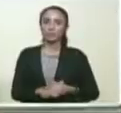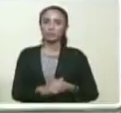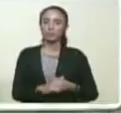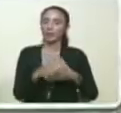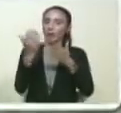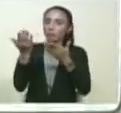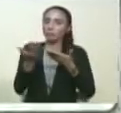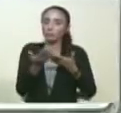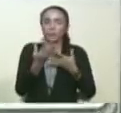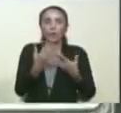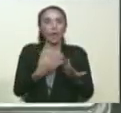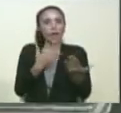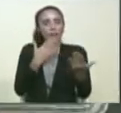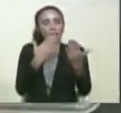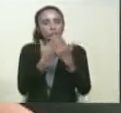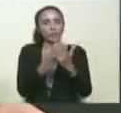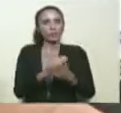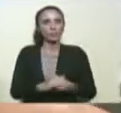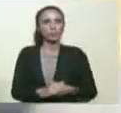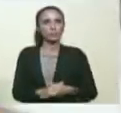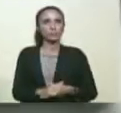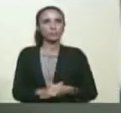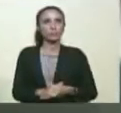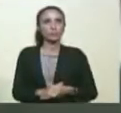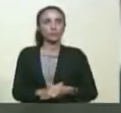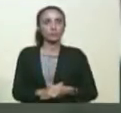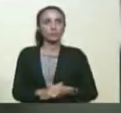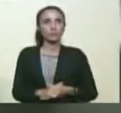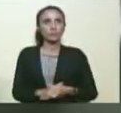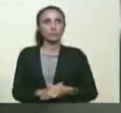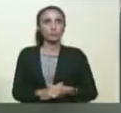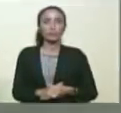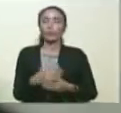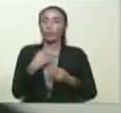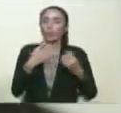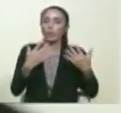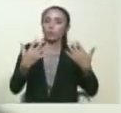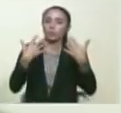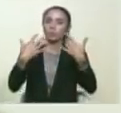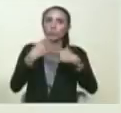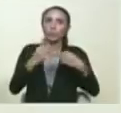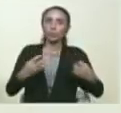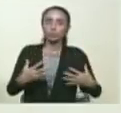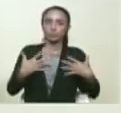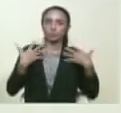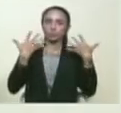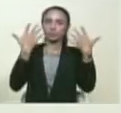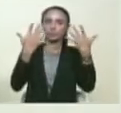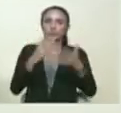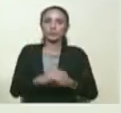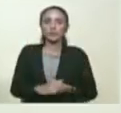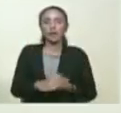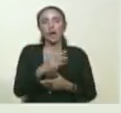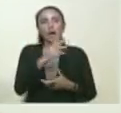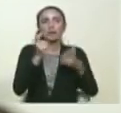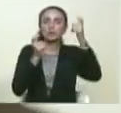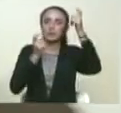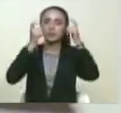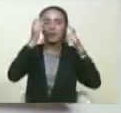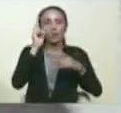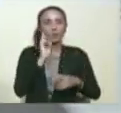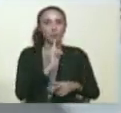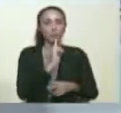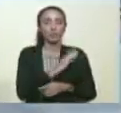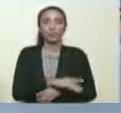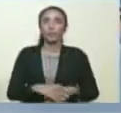nos los puso aquí y lo llevamos como pasión, como amor, como inspiración a nuestro gran Simón Bolívar. Él